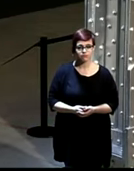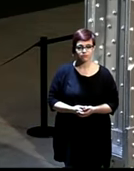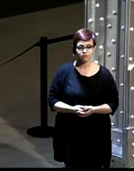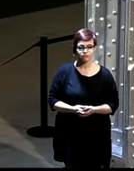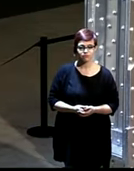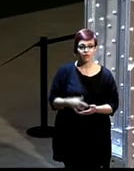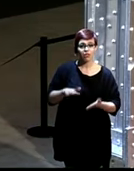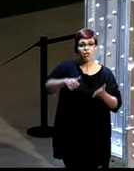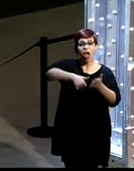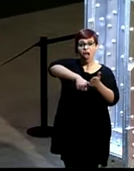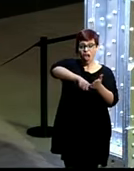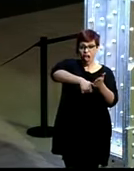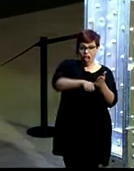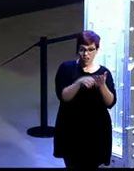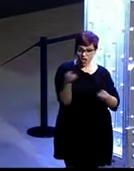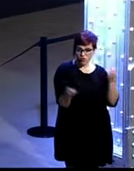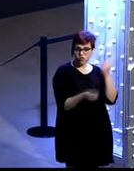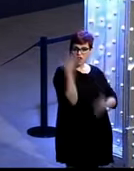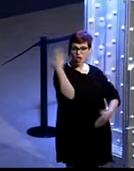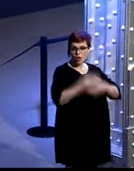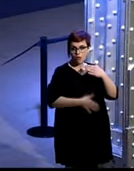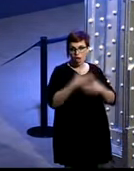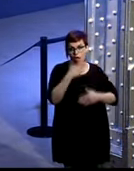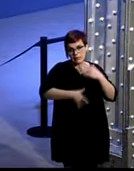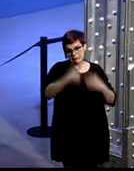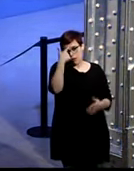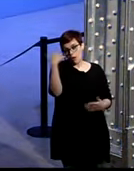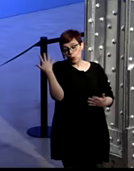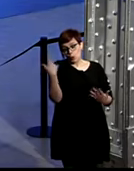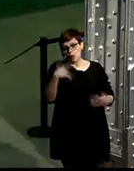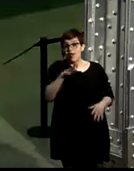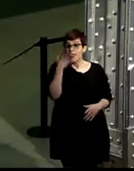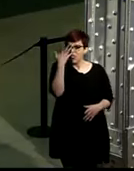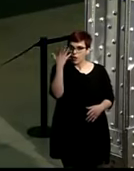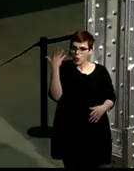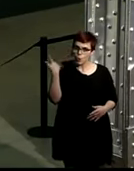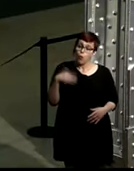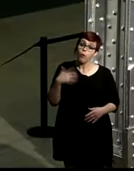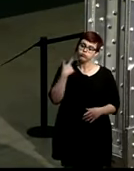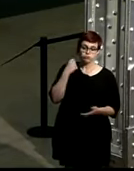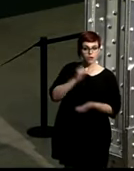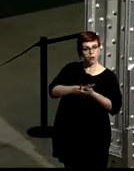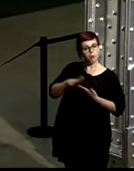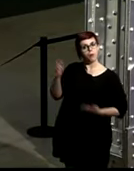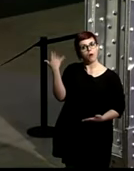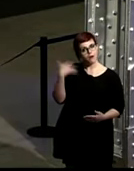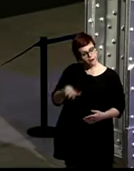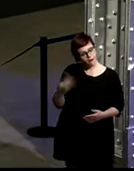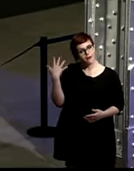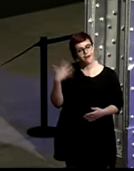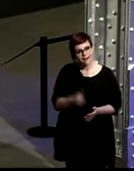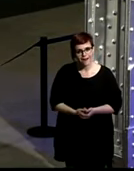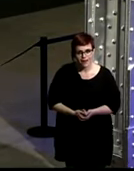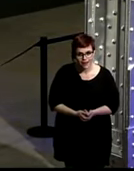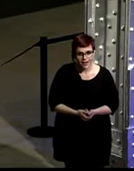Señora, tiene el carnet de conducir caducado. No me digas, se me habrá pasado. Hace 5 años. Hay que ver cómo pasa el tiempo. ¿Y